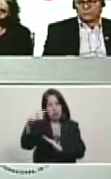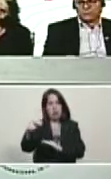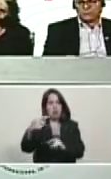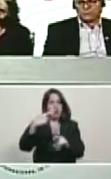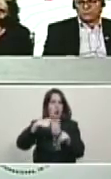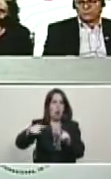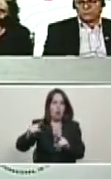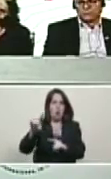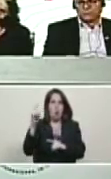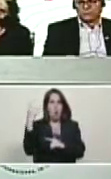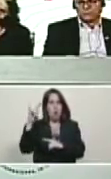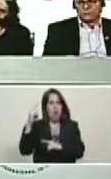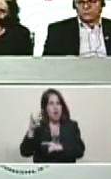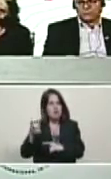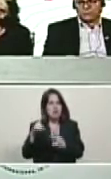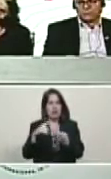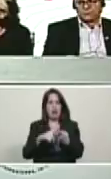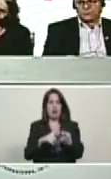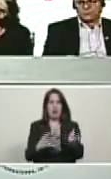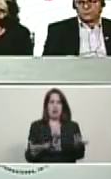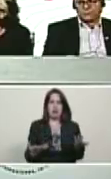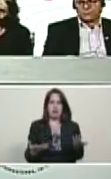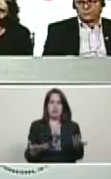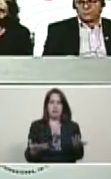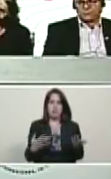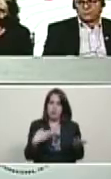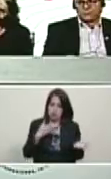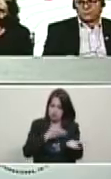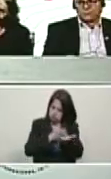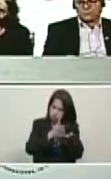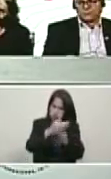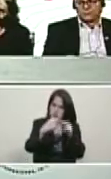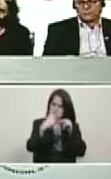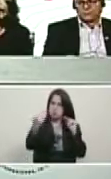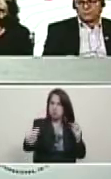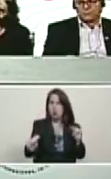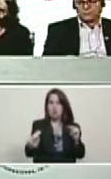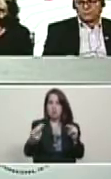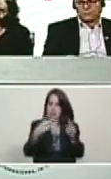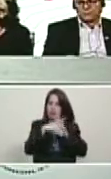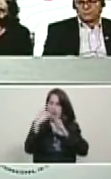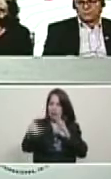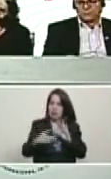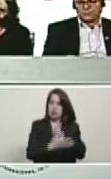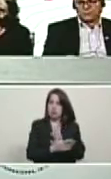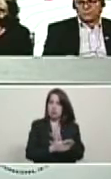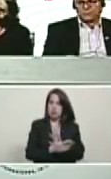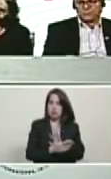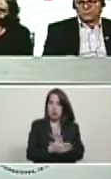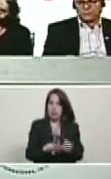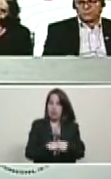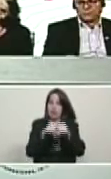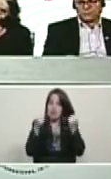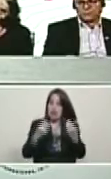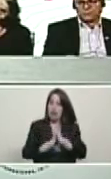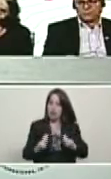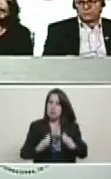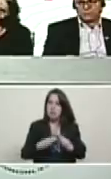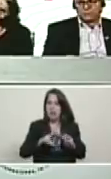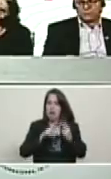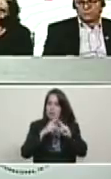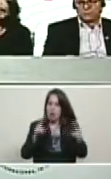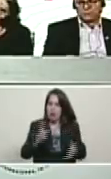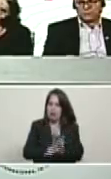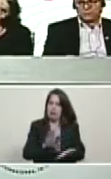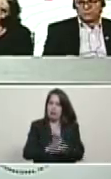que vive bueno y tiene derecho a pasar por su puente a dañarle la vida la paz la tranquilidad que tienen al